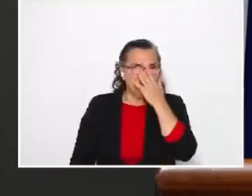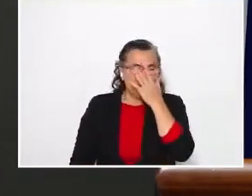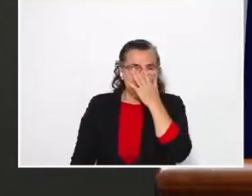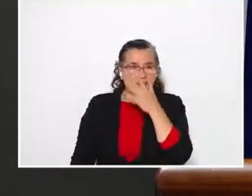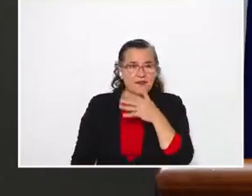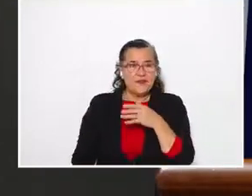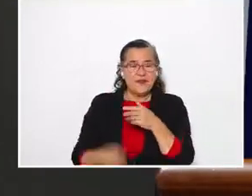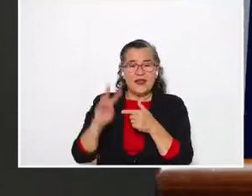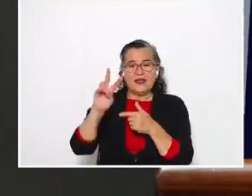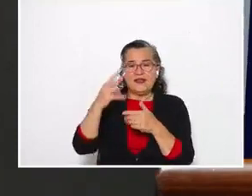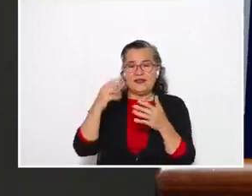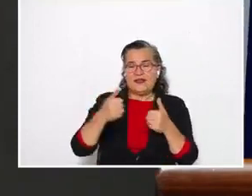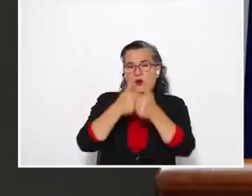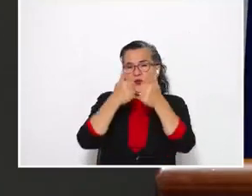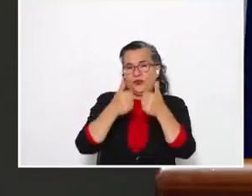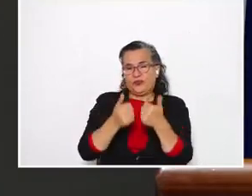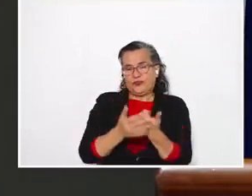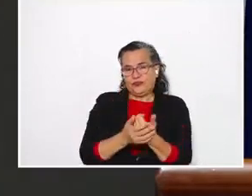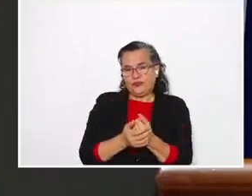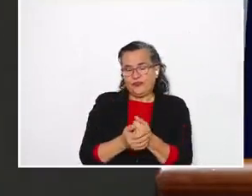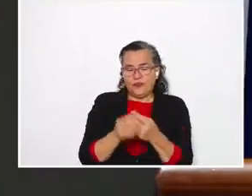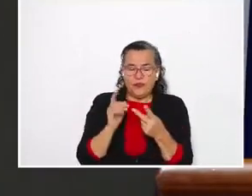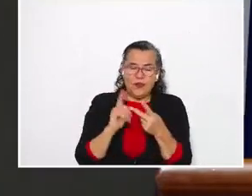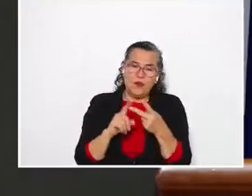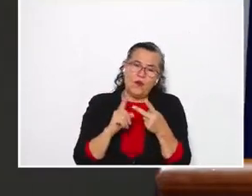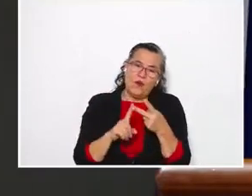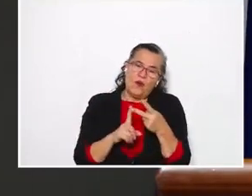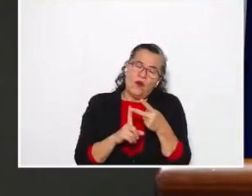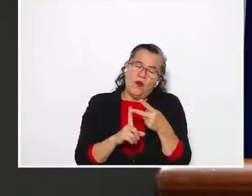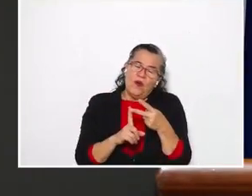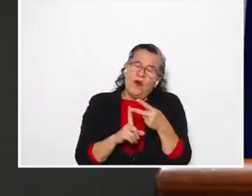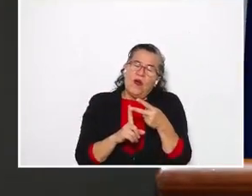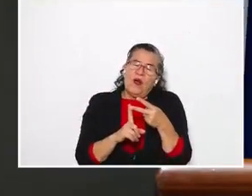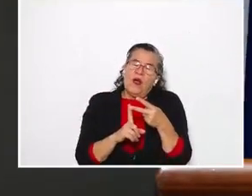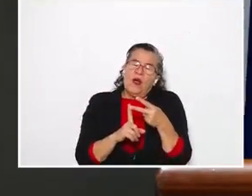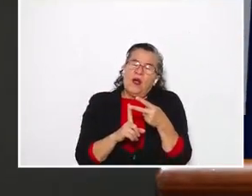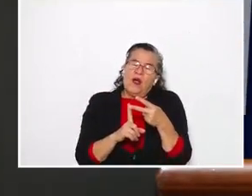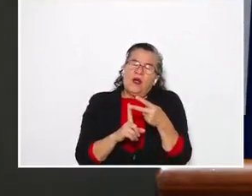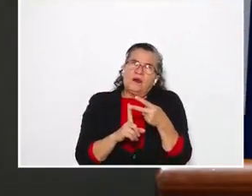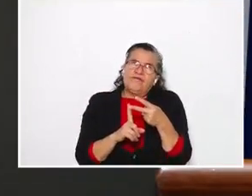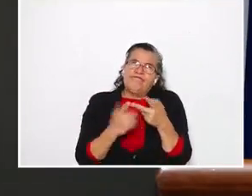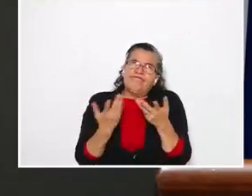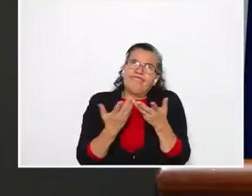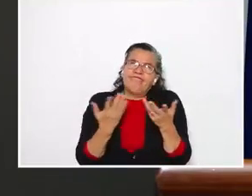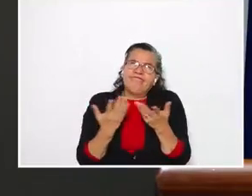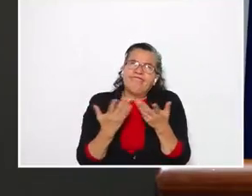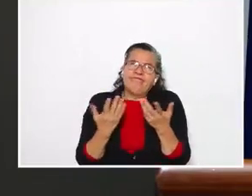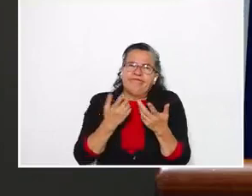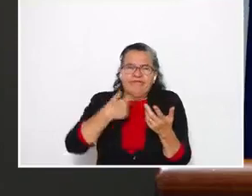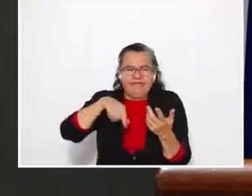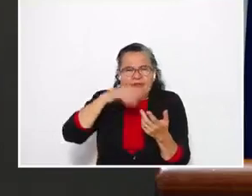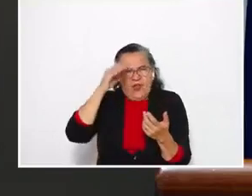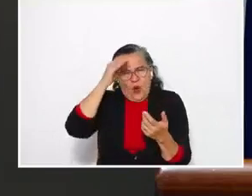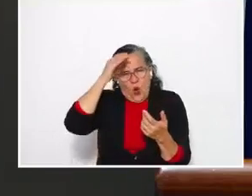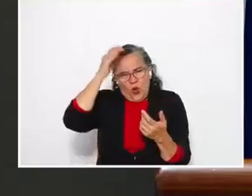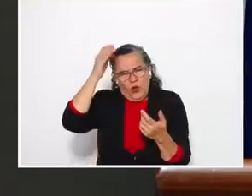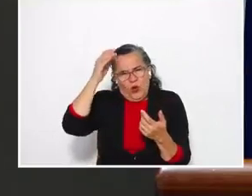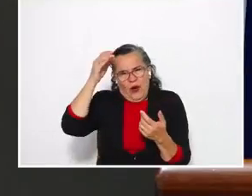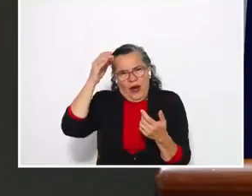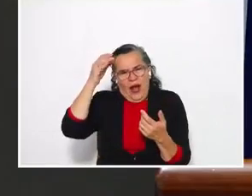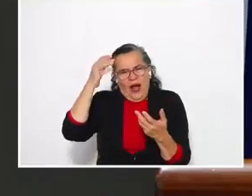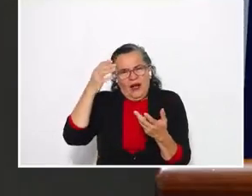El segundo reto tiene que ver con que nos encontramos en una cultura cada vez más determinada por